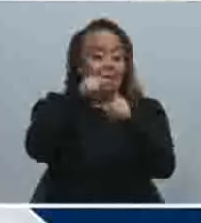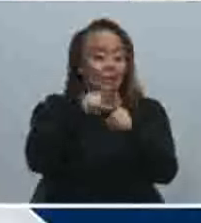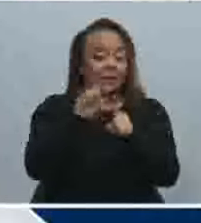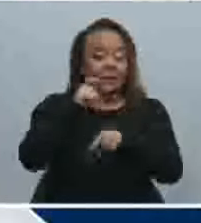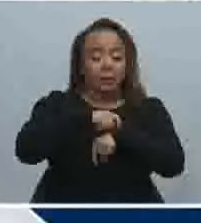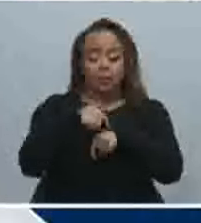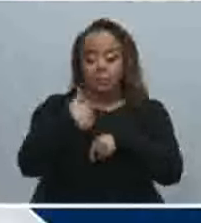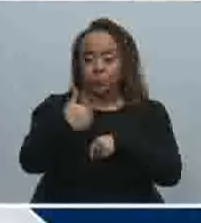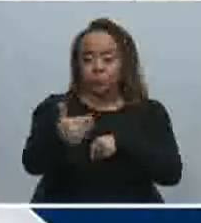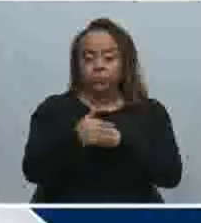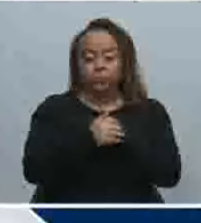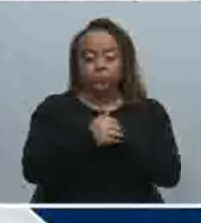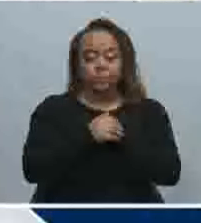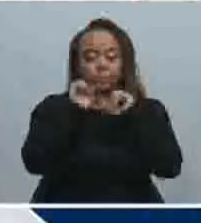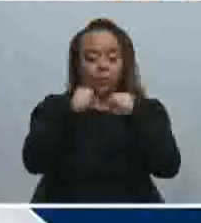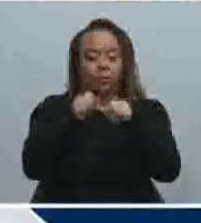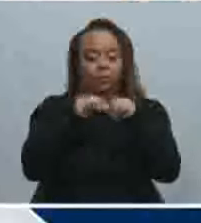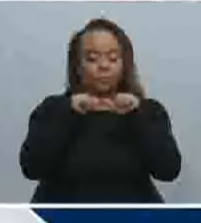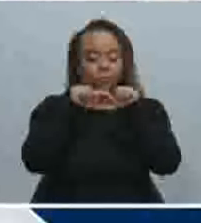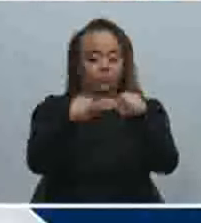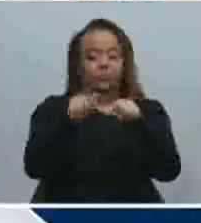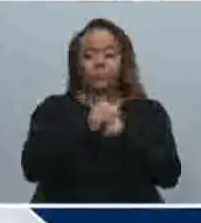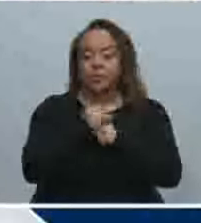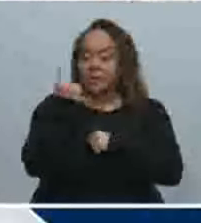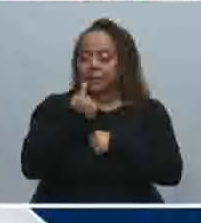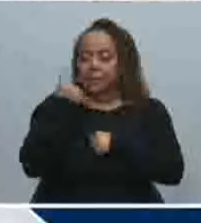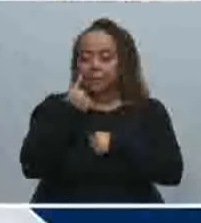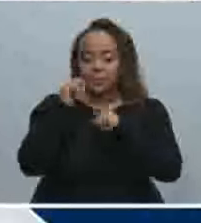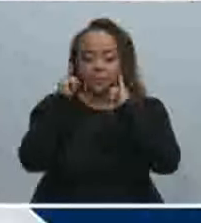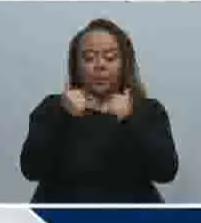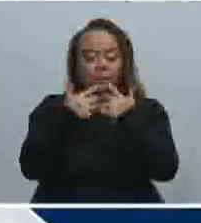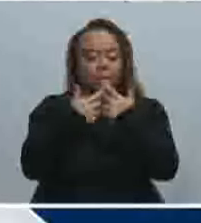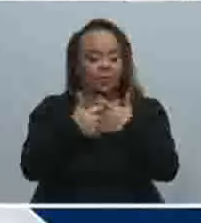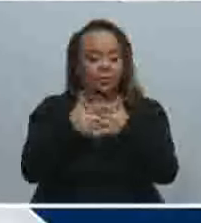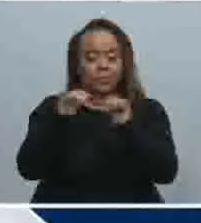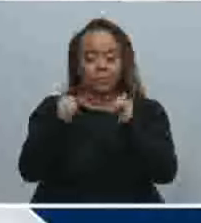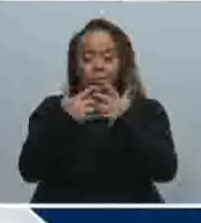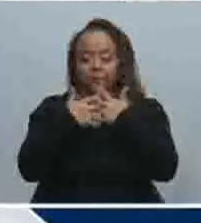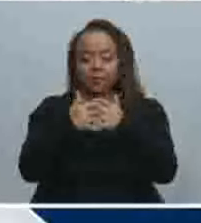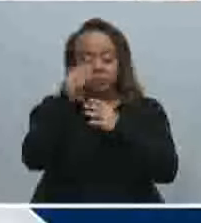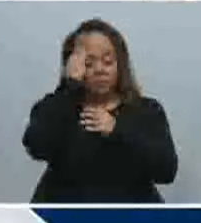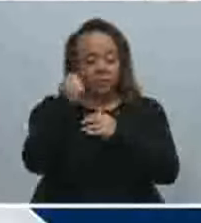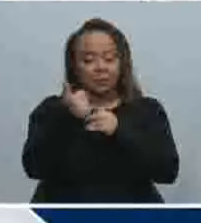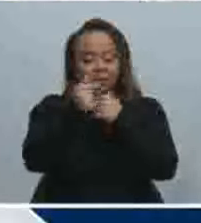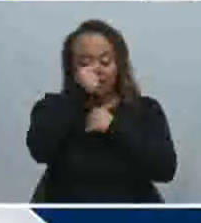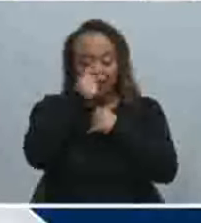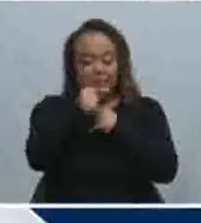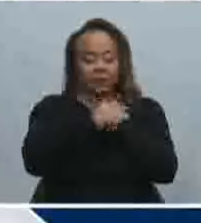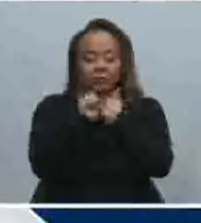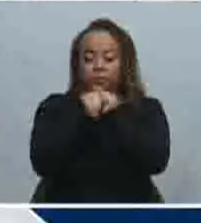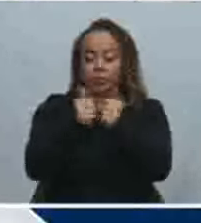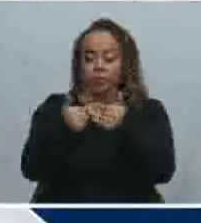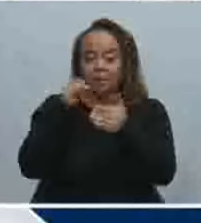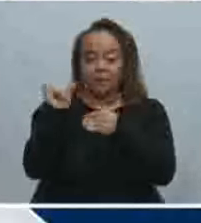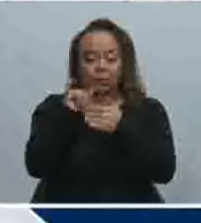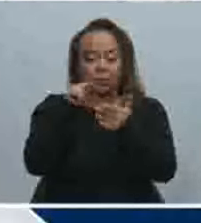tiempo es se puede mantener constantemente jugar a ser defensivo porque lo de Grecia que el torneo pasado era como un